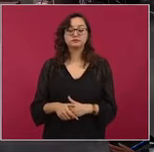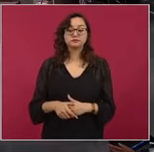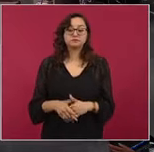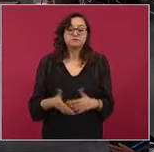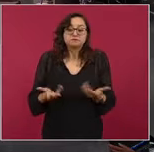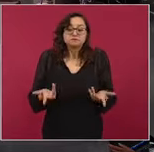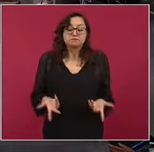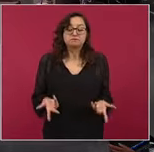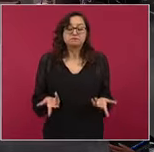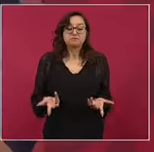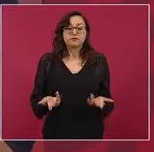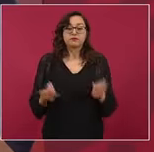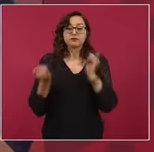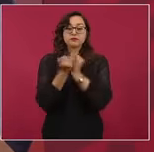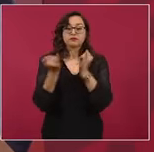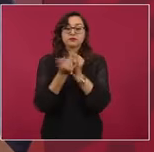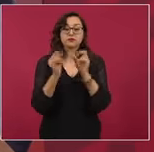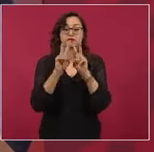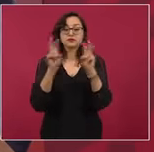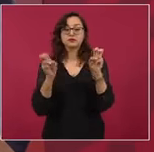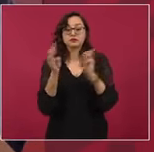Lo mismo en el caso de la minería.